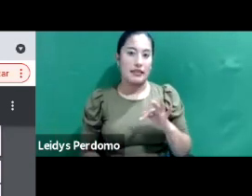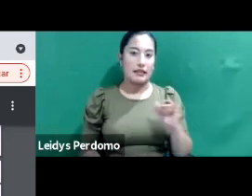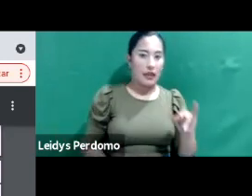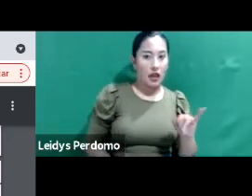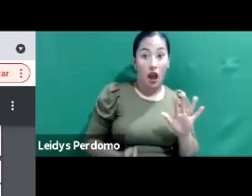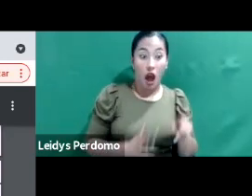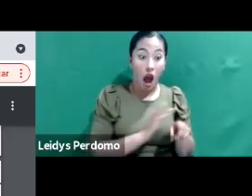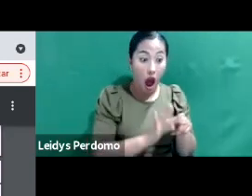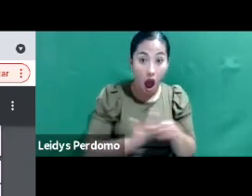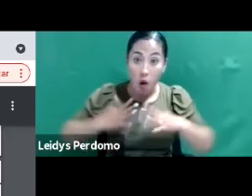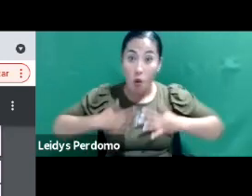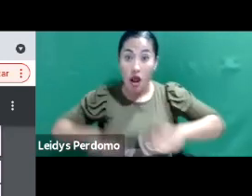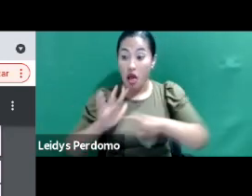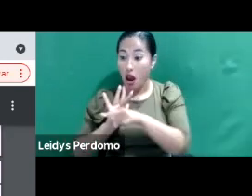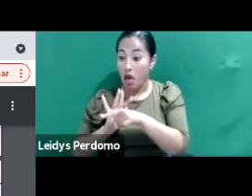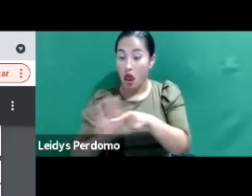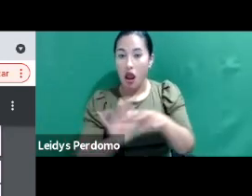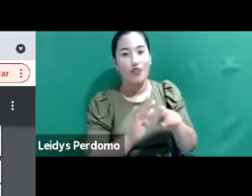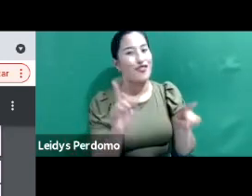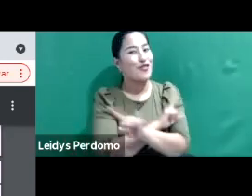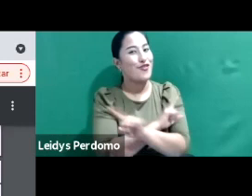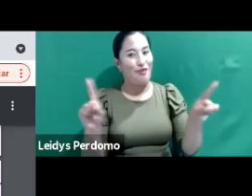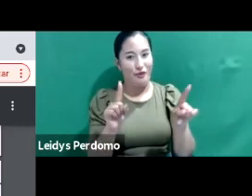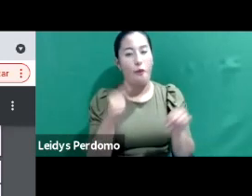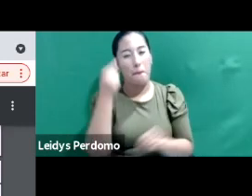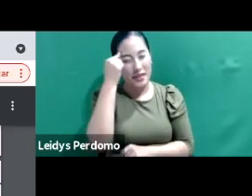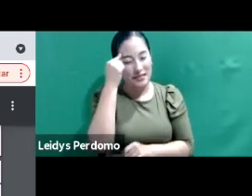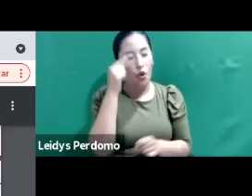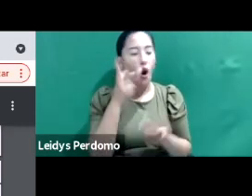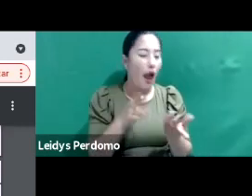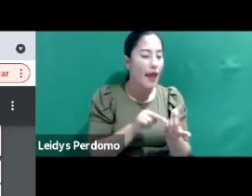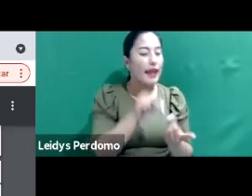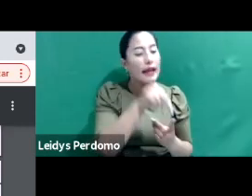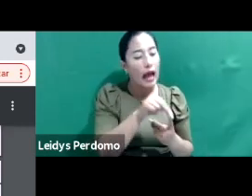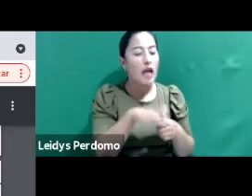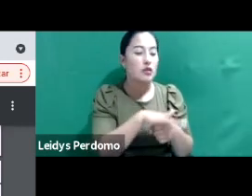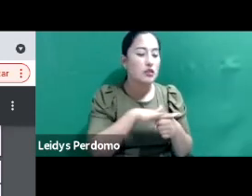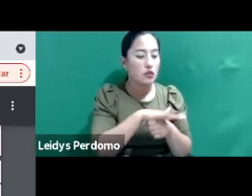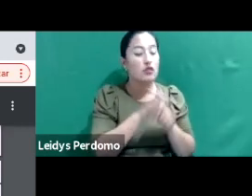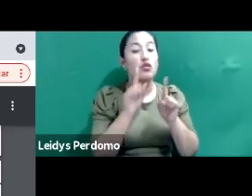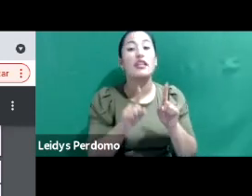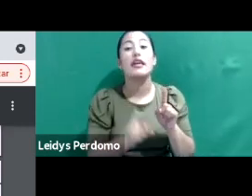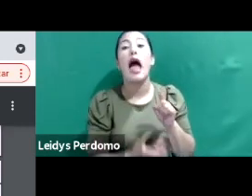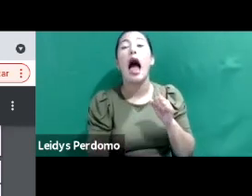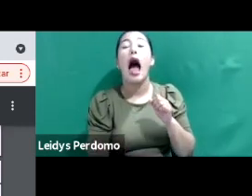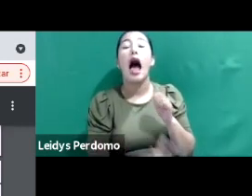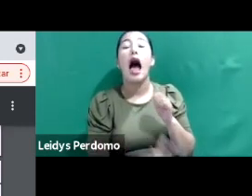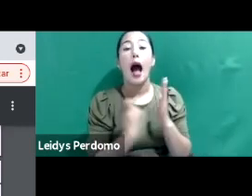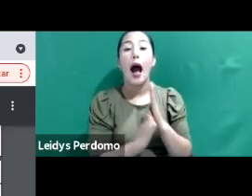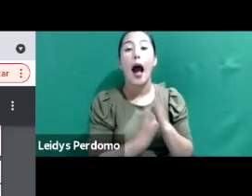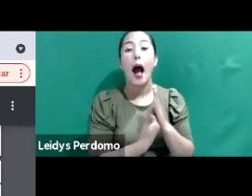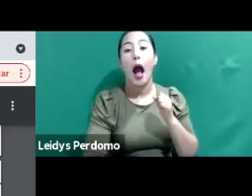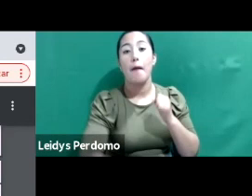sino que yo tengo que pensar en la ideografía del caso y tengo que tener una base terapéutica. Es súper importante, ¿vale? Para